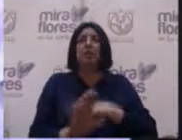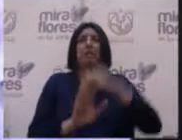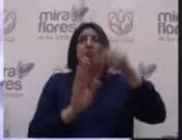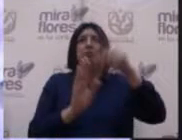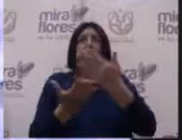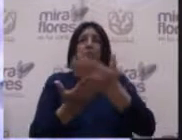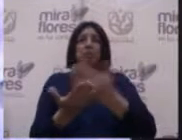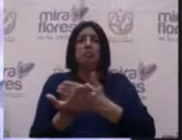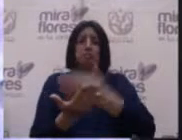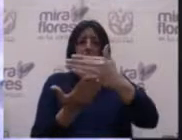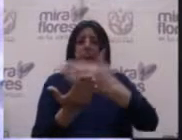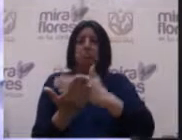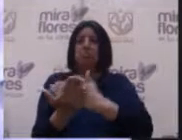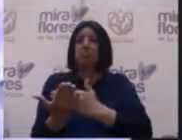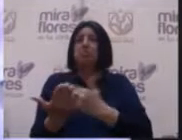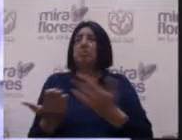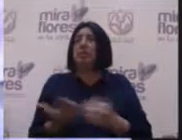este plan